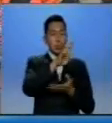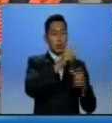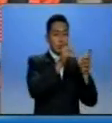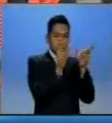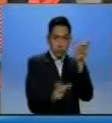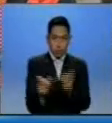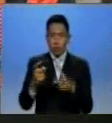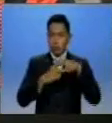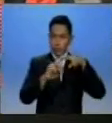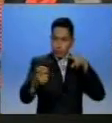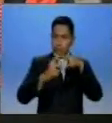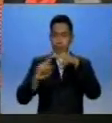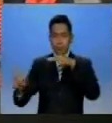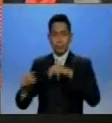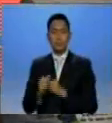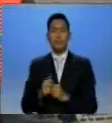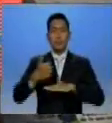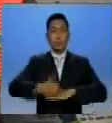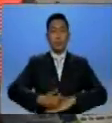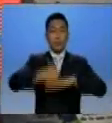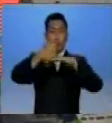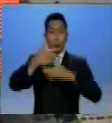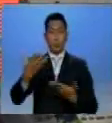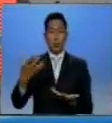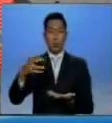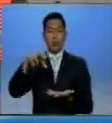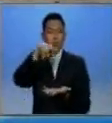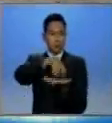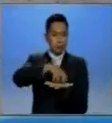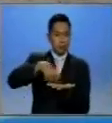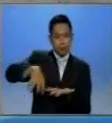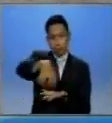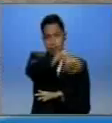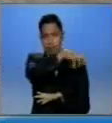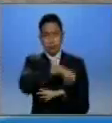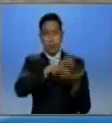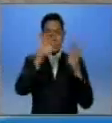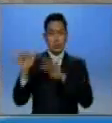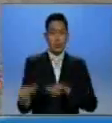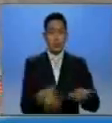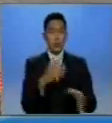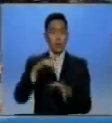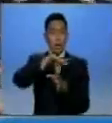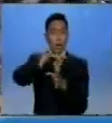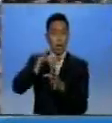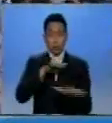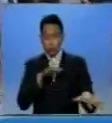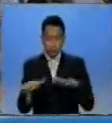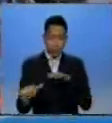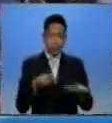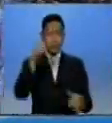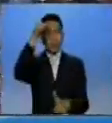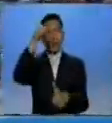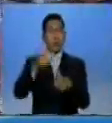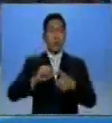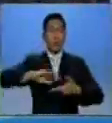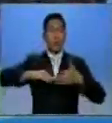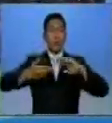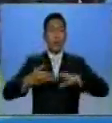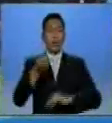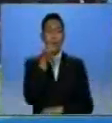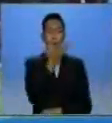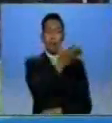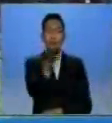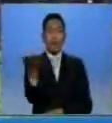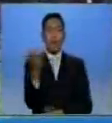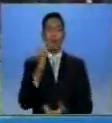recintos. Autoridades del COE Provincial, Secretaría de Gestión de la Política y Secretaría de Gestión de Riesgos recuerdan a la comunidad que se trata de un